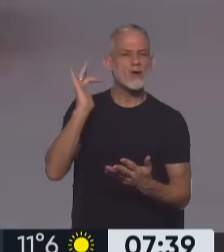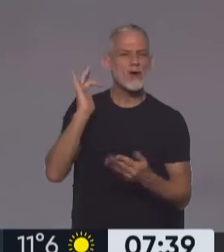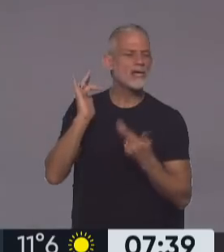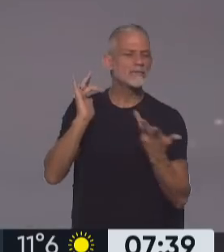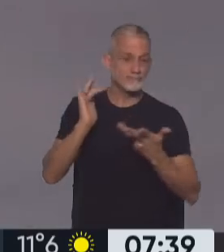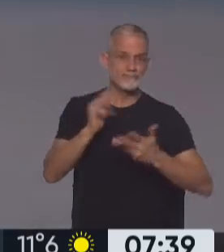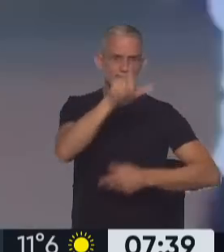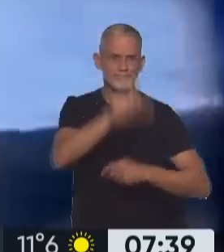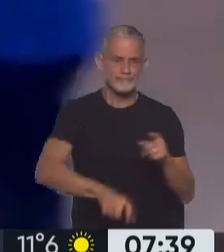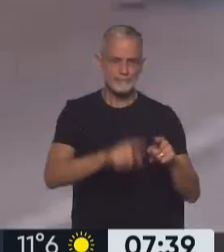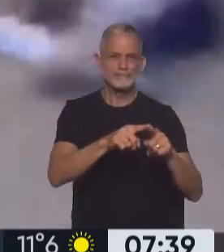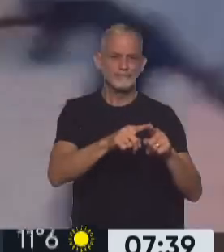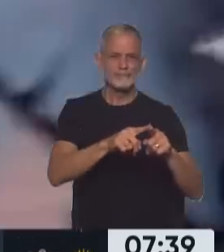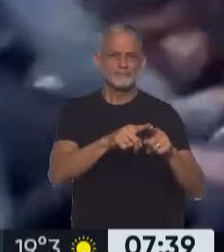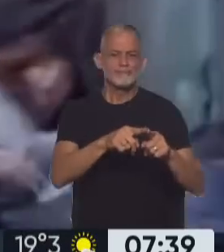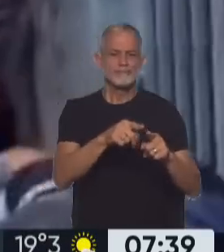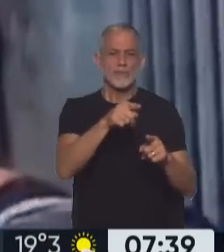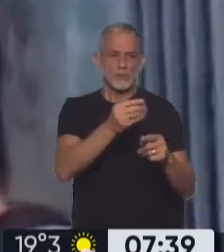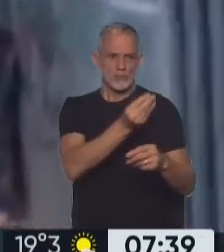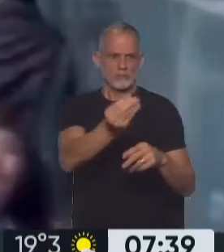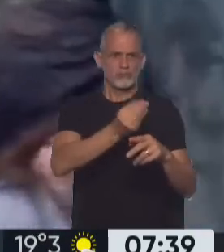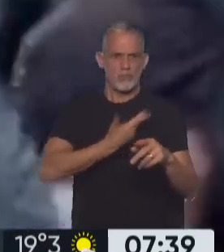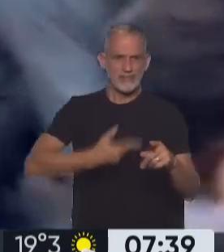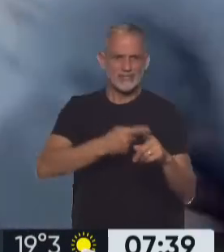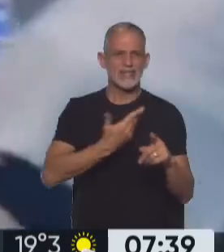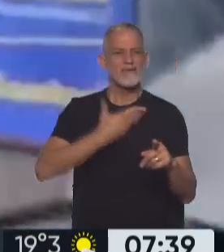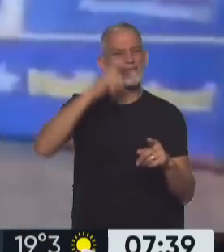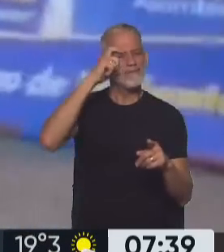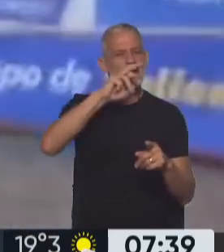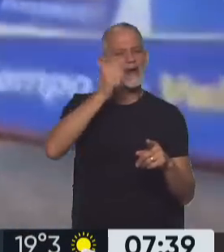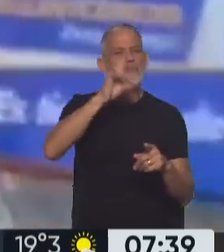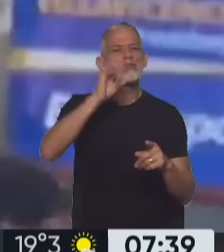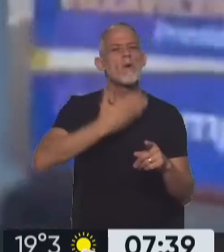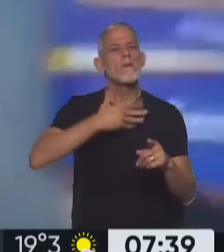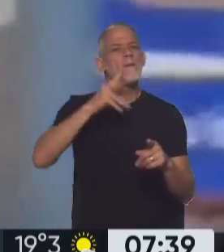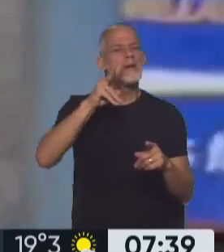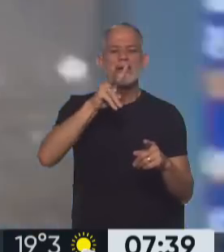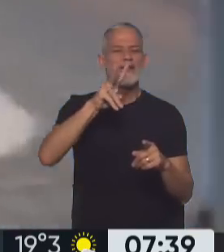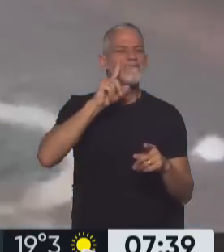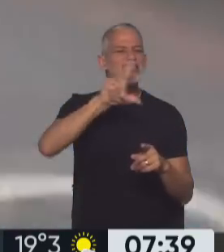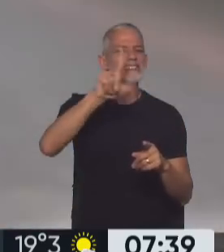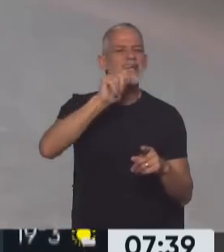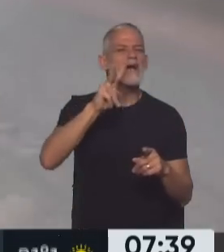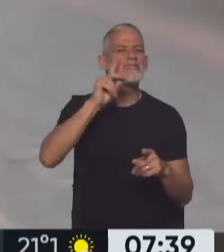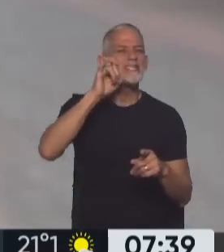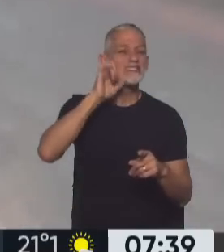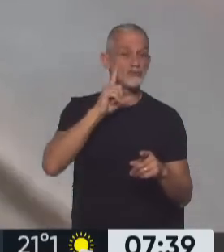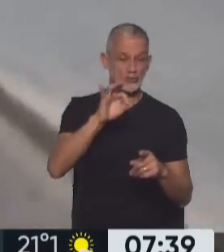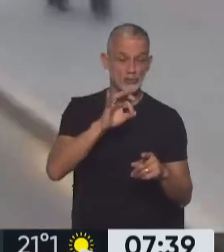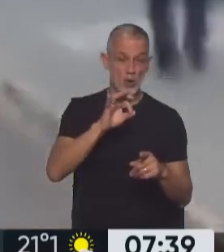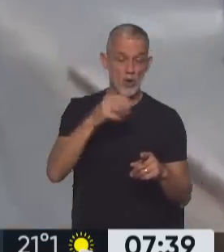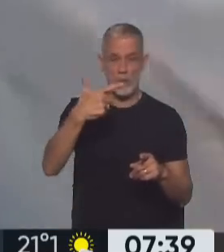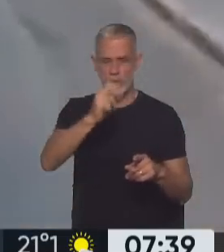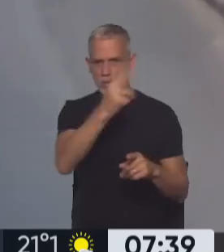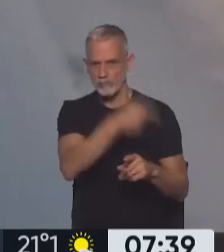el asesinato del candidato presidencial Fernando Villavicencio, que es lo que estamos viendo en imágenes, pero